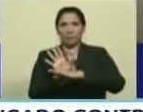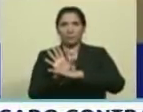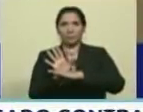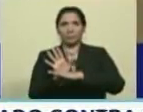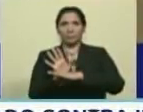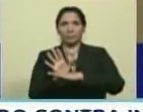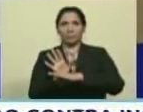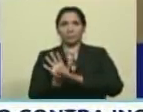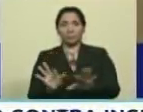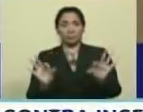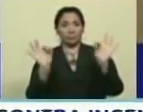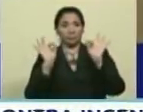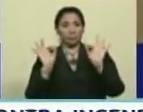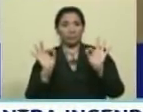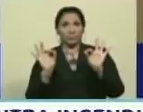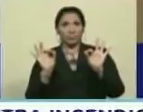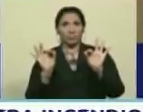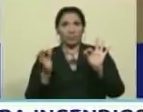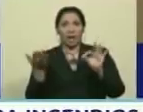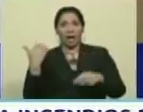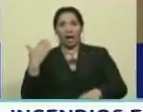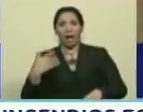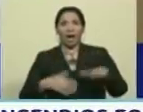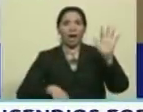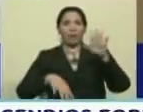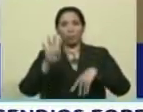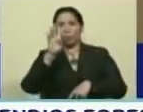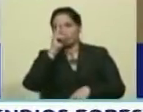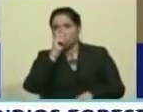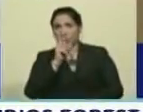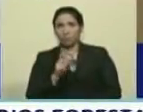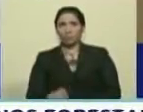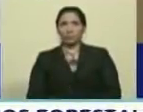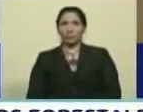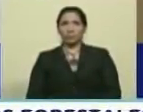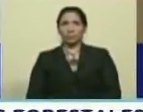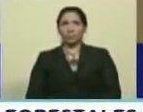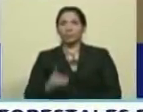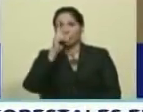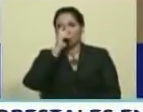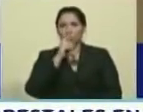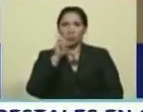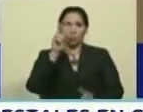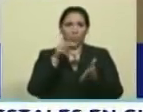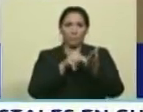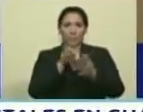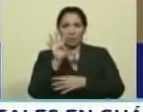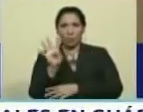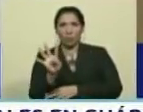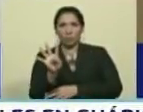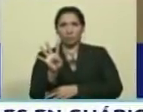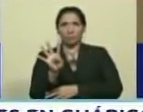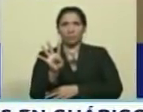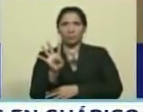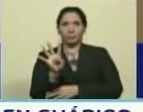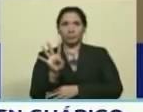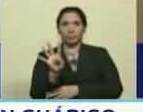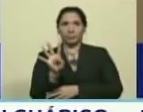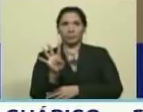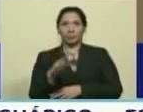fue exactamente hace 14 años, en el año 2004, con